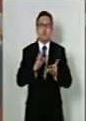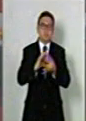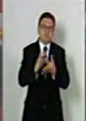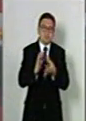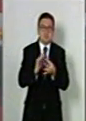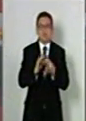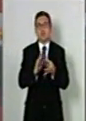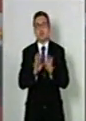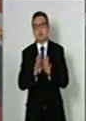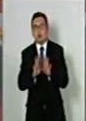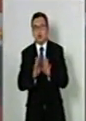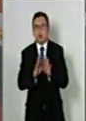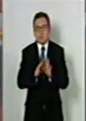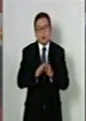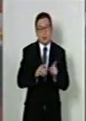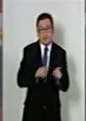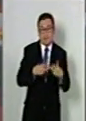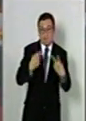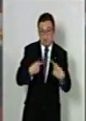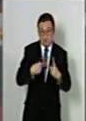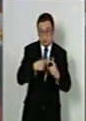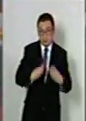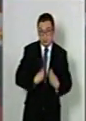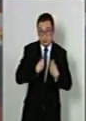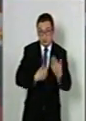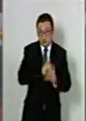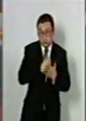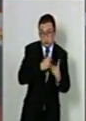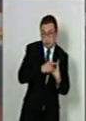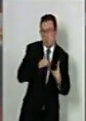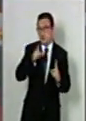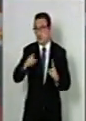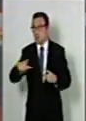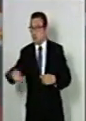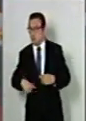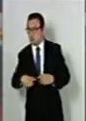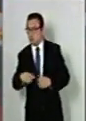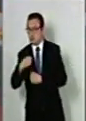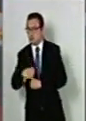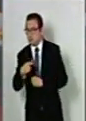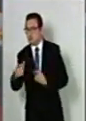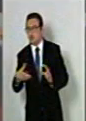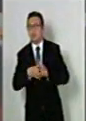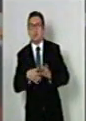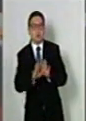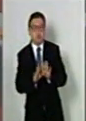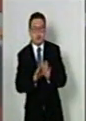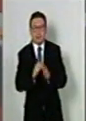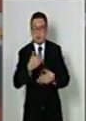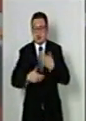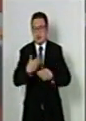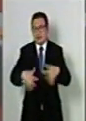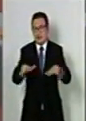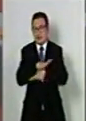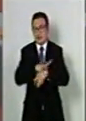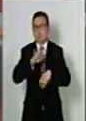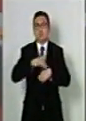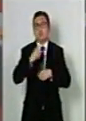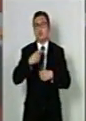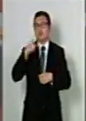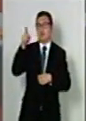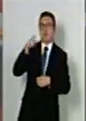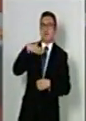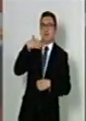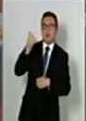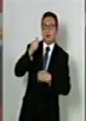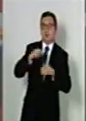en términos de la relación del ciudadano y el Estado. Pero hace mucho cambió esa doctrina. Fueron los alemanes quienes